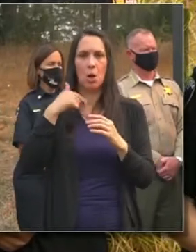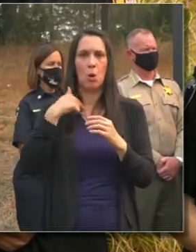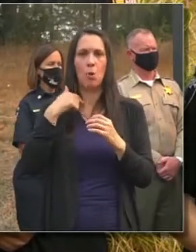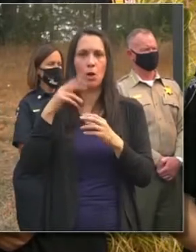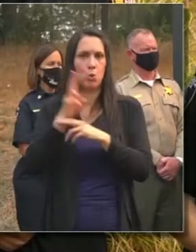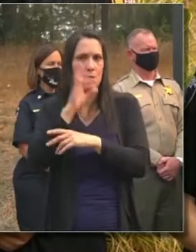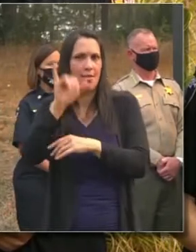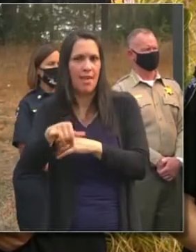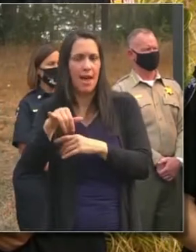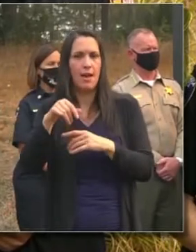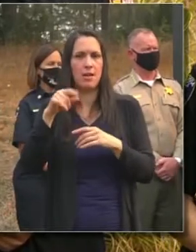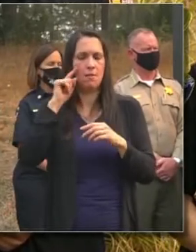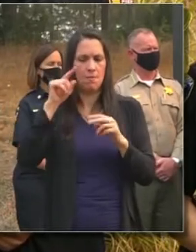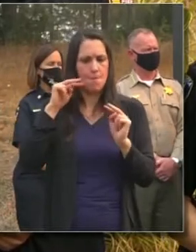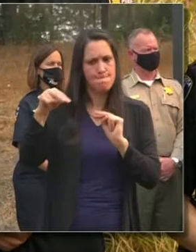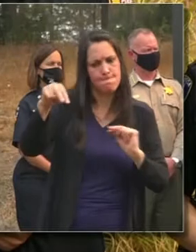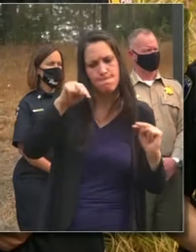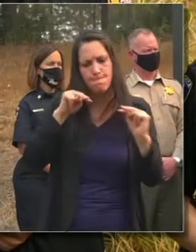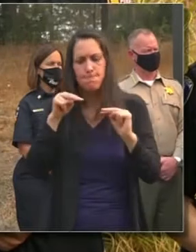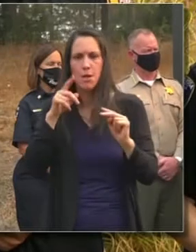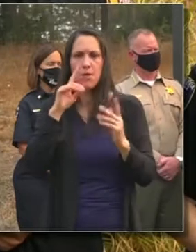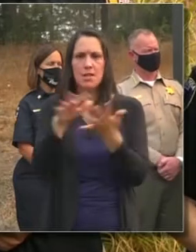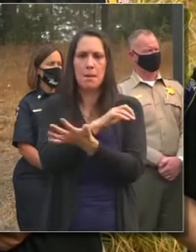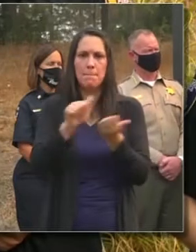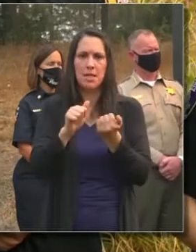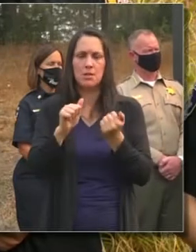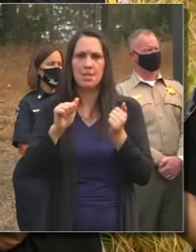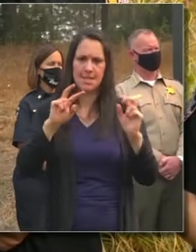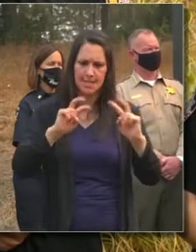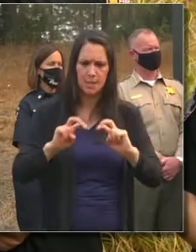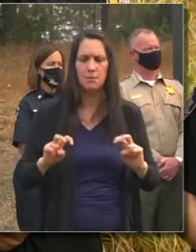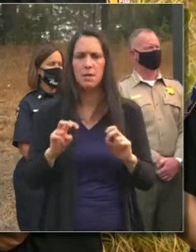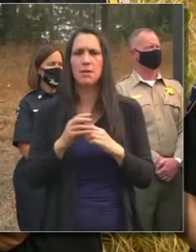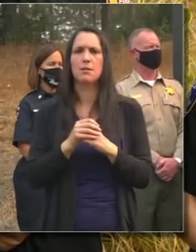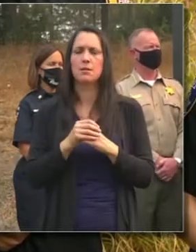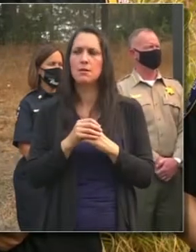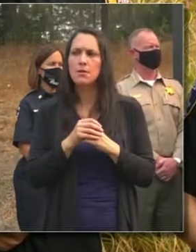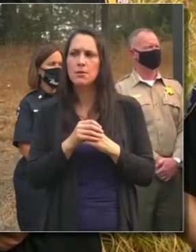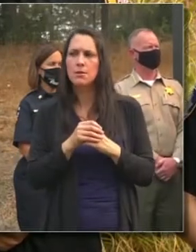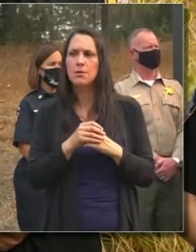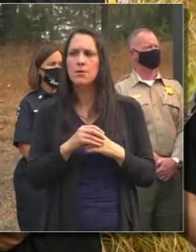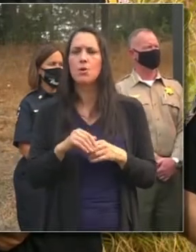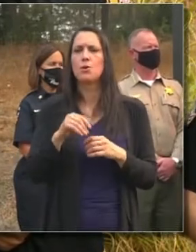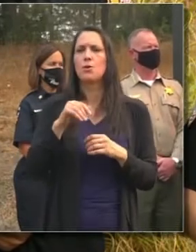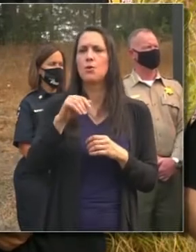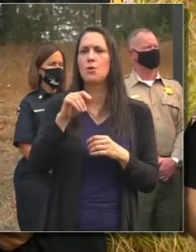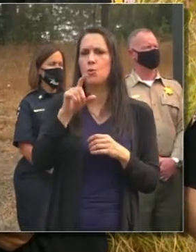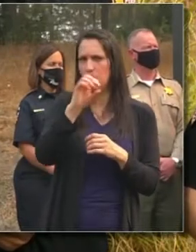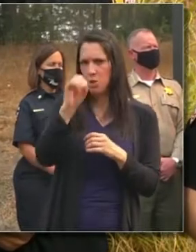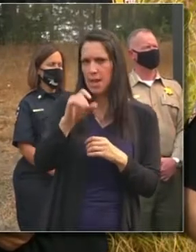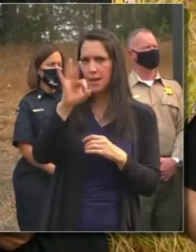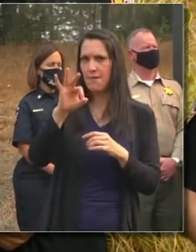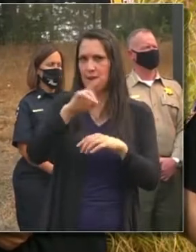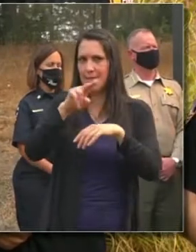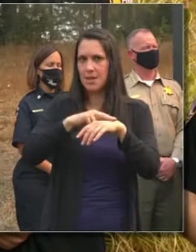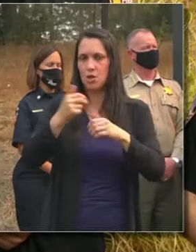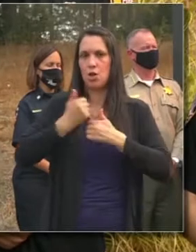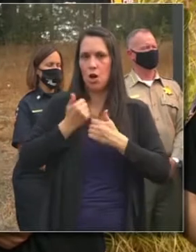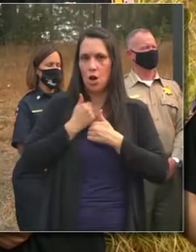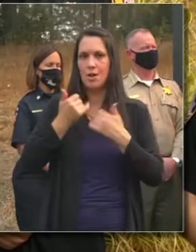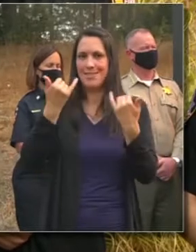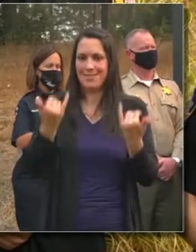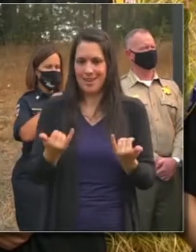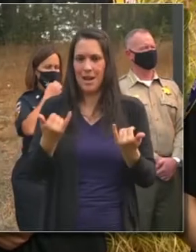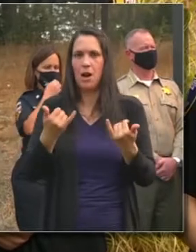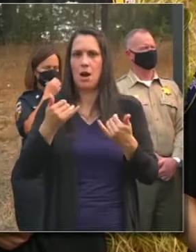seremos capaces de usar eso también para medir los daños sufridos esto ha sido el 10 por ciento de la guardia de la